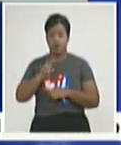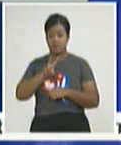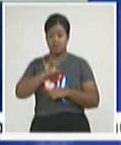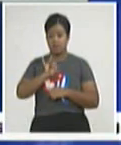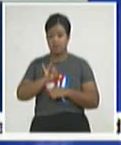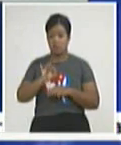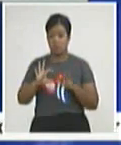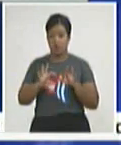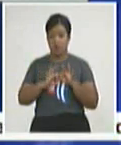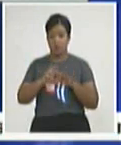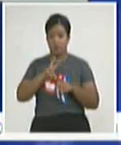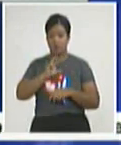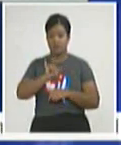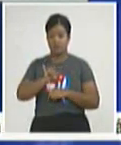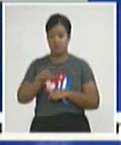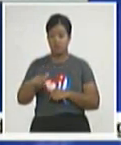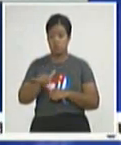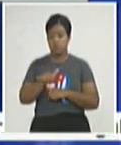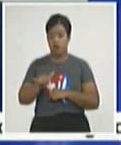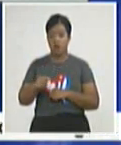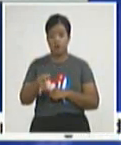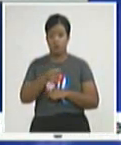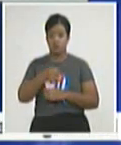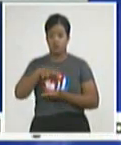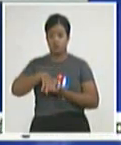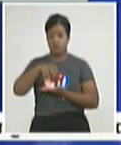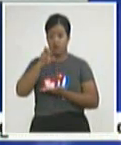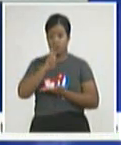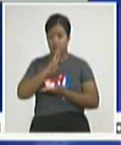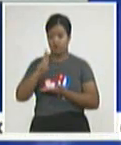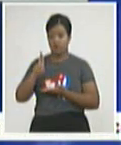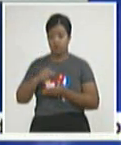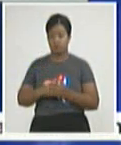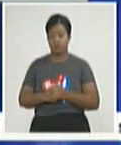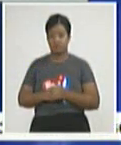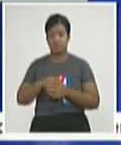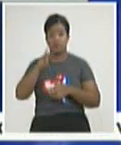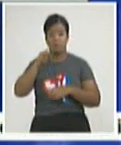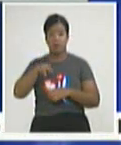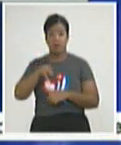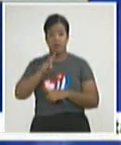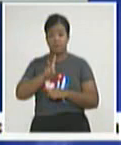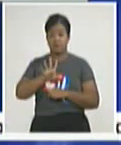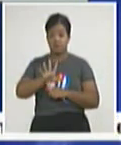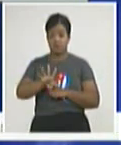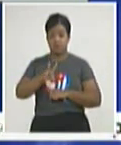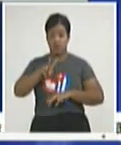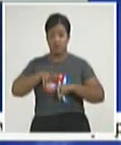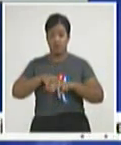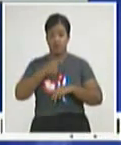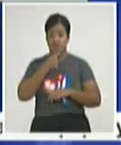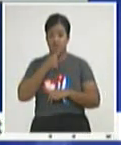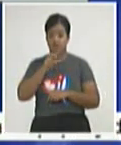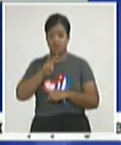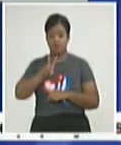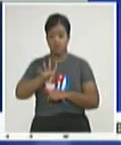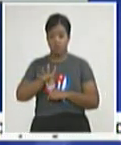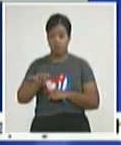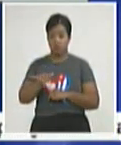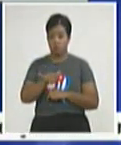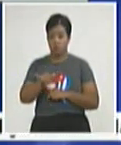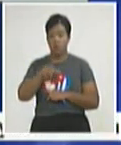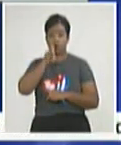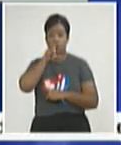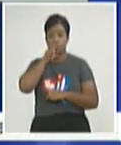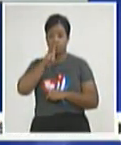Guanabacoa 26, al igual que el municipio Plaza de la Revolución, Marianao 25, Habana Vieja 24, al igual que Cotorro,